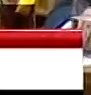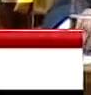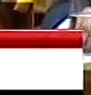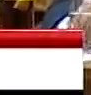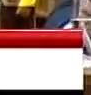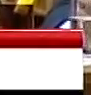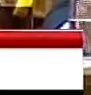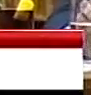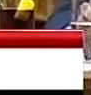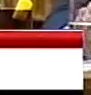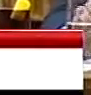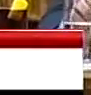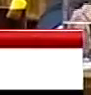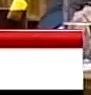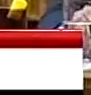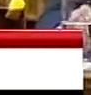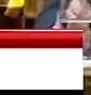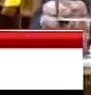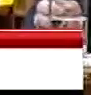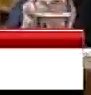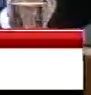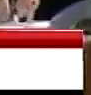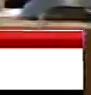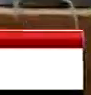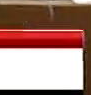Por otro lado, presidente, yo quiero decirle acá